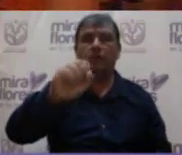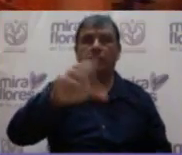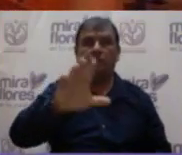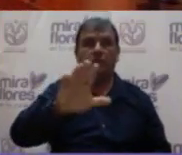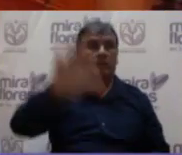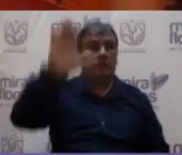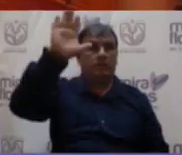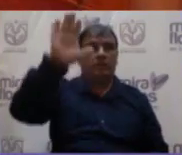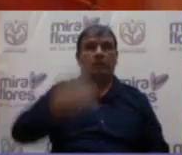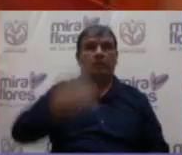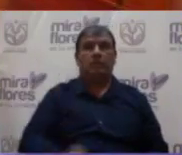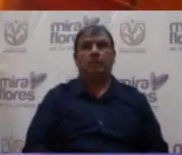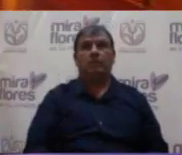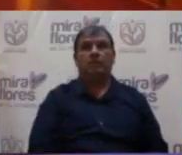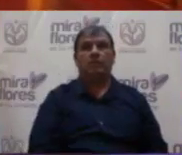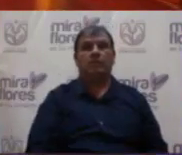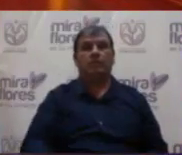Gabriel,